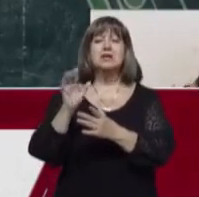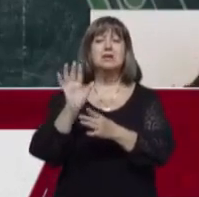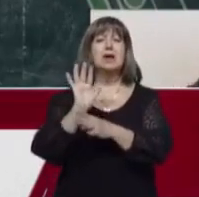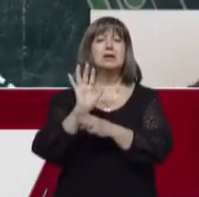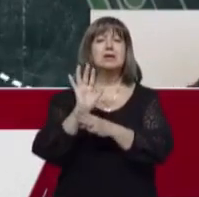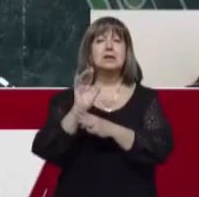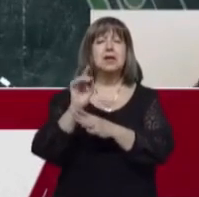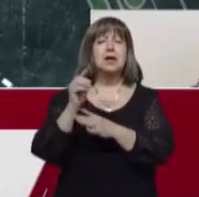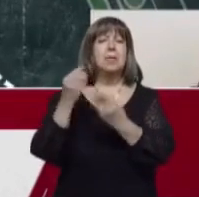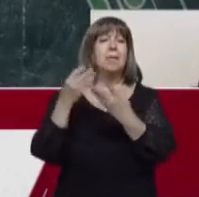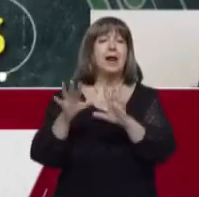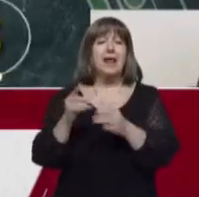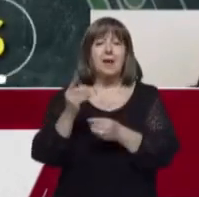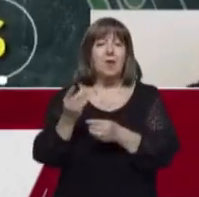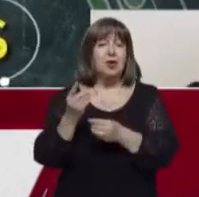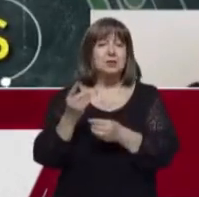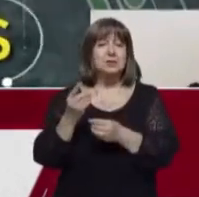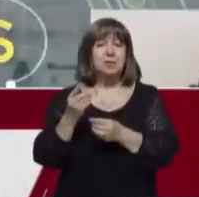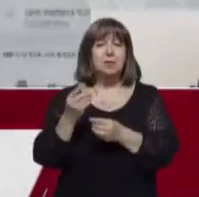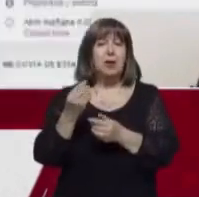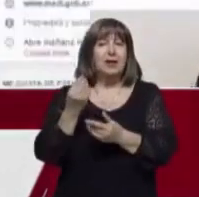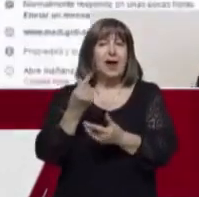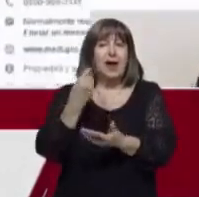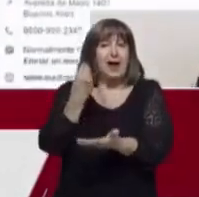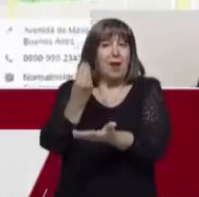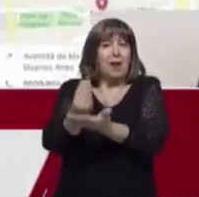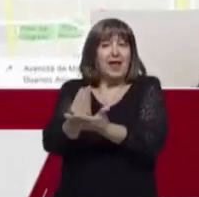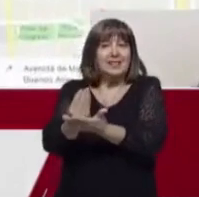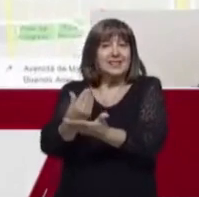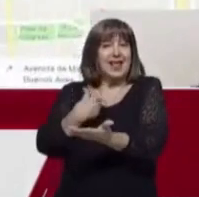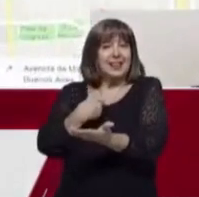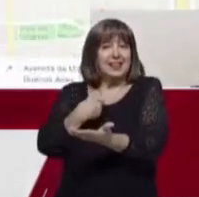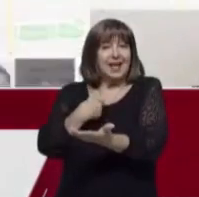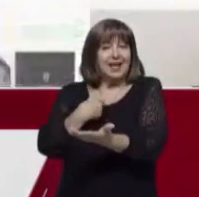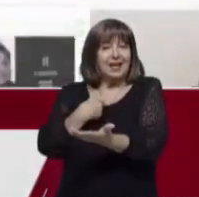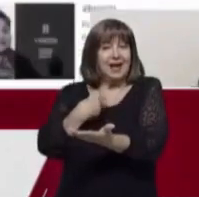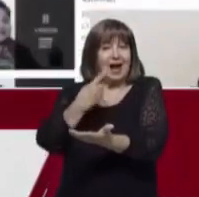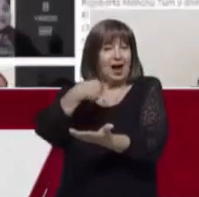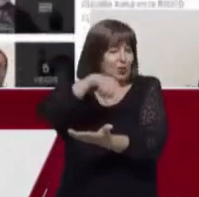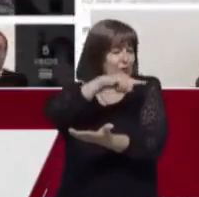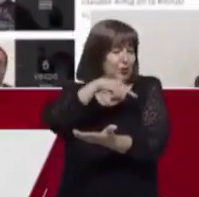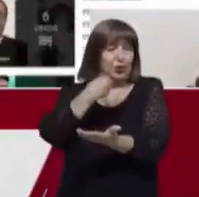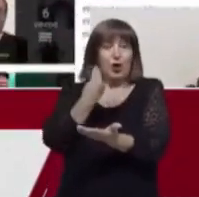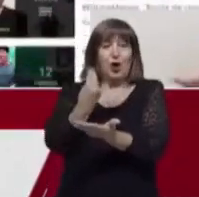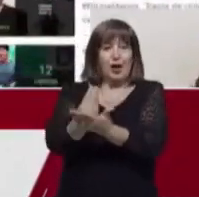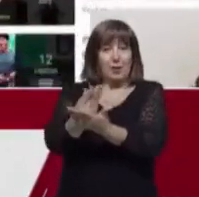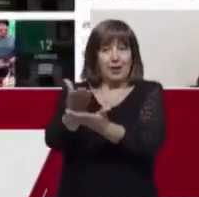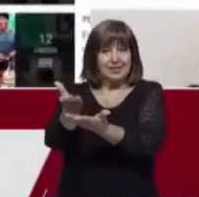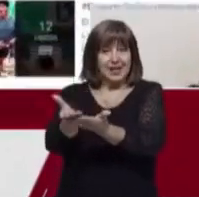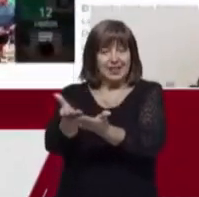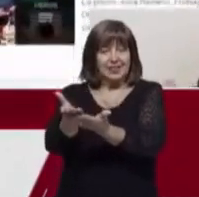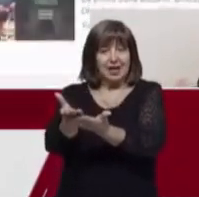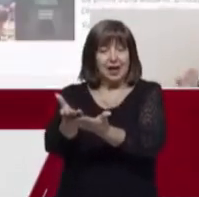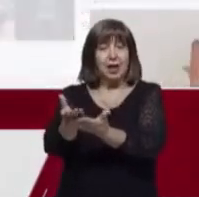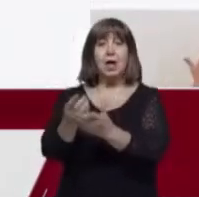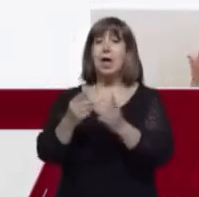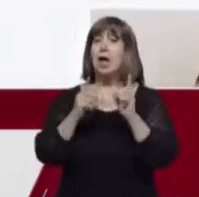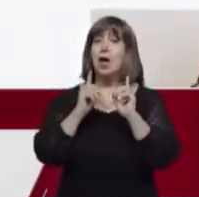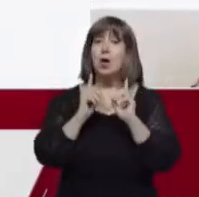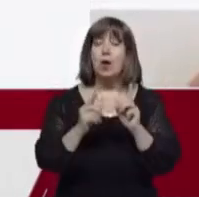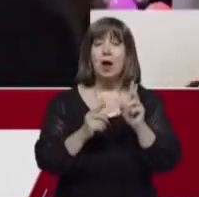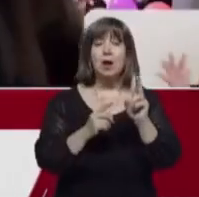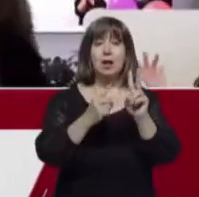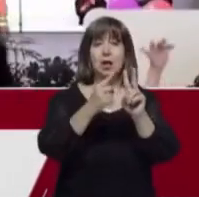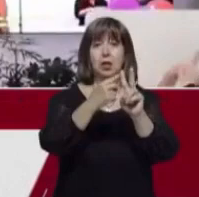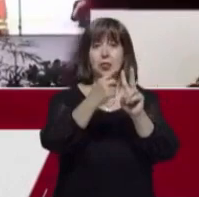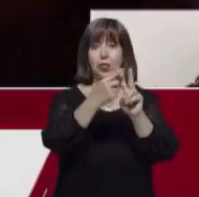simbólica. Pero, asimismo, estas palabras son violentas. Son violentas porque es imposible